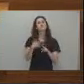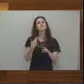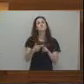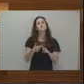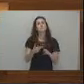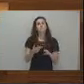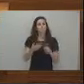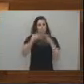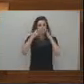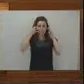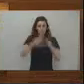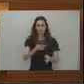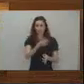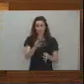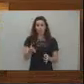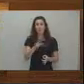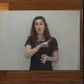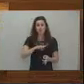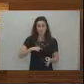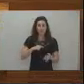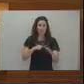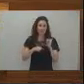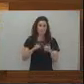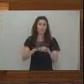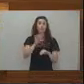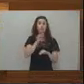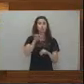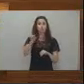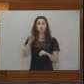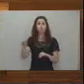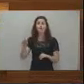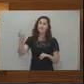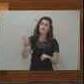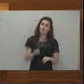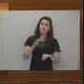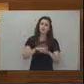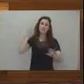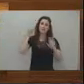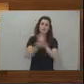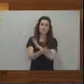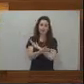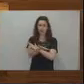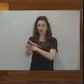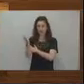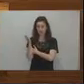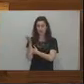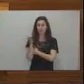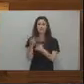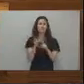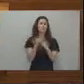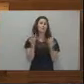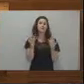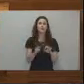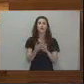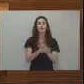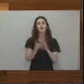deuda, de quienes tienen nombres y apellidos, y que vengan aquí a rendir cuentas, ¿no? Y lo mismo pasa cuando hablemos de